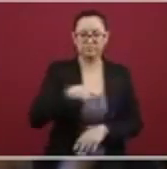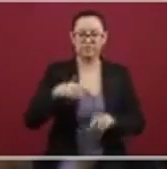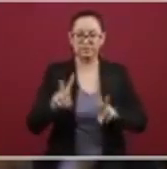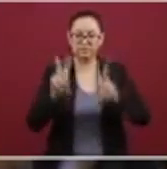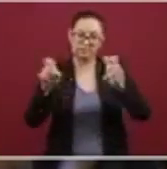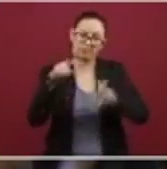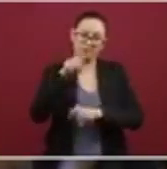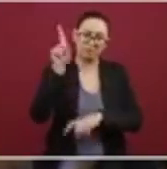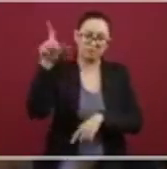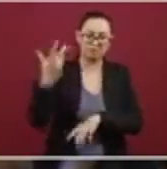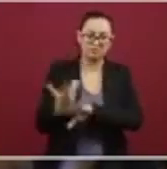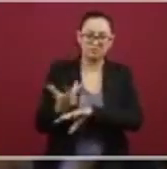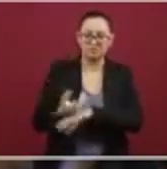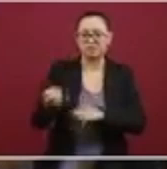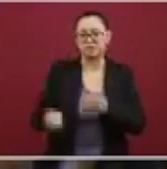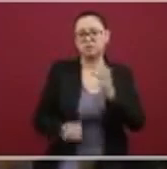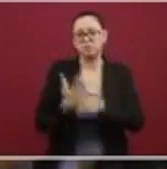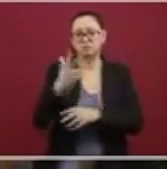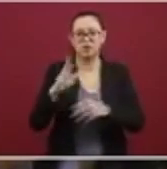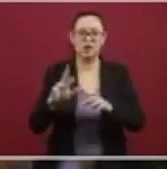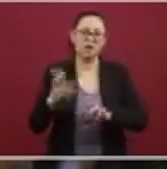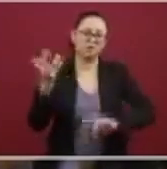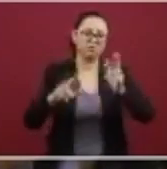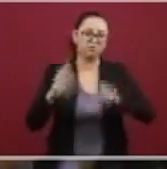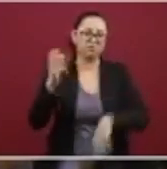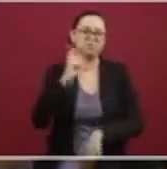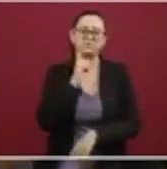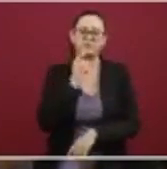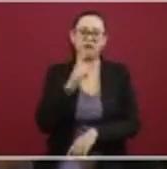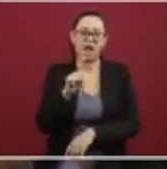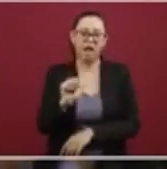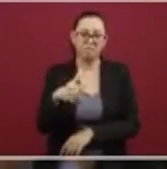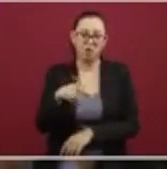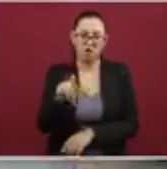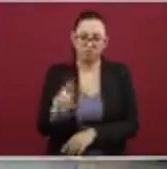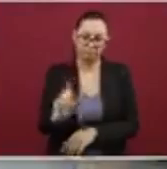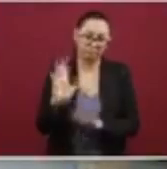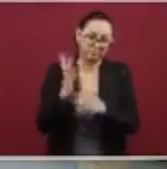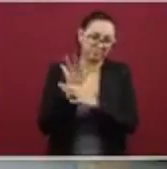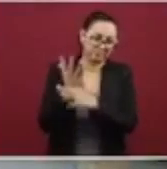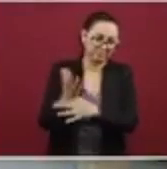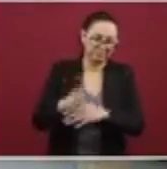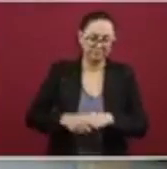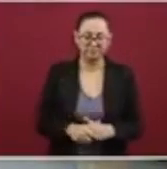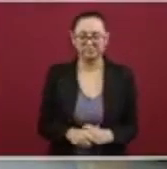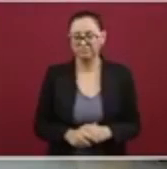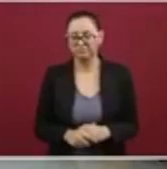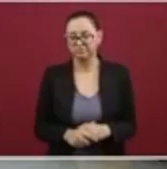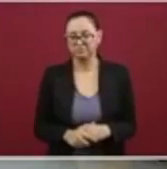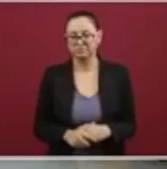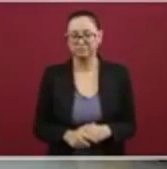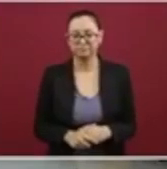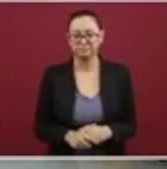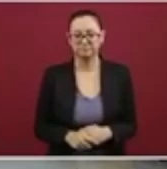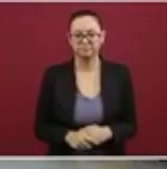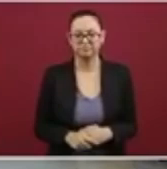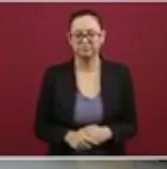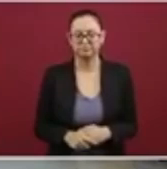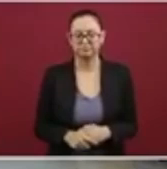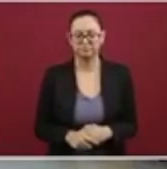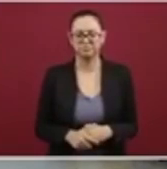New York Times en la nueva revolución de López Obrador. Federico Lamón de ABC Radio. pues tienen